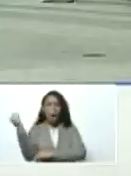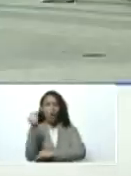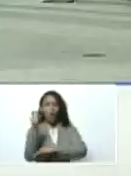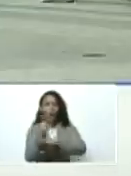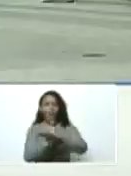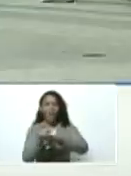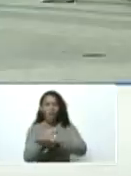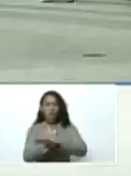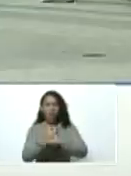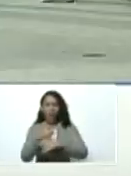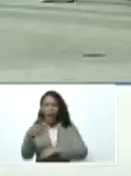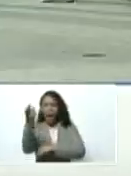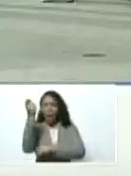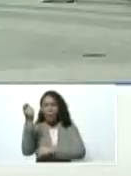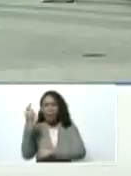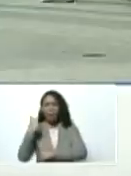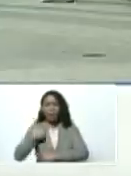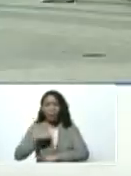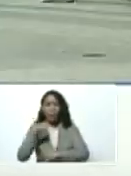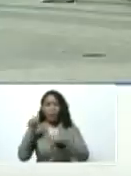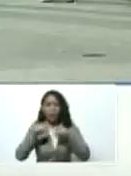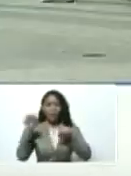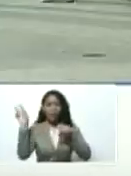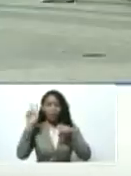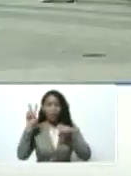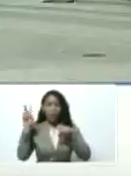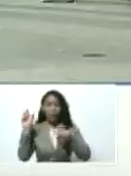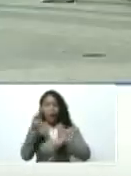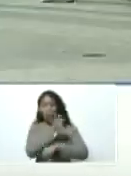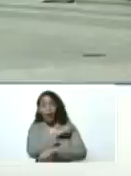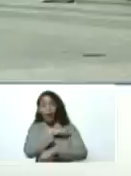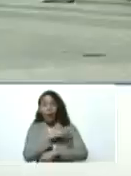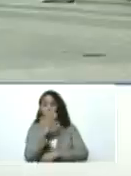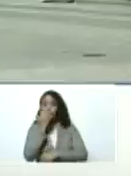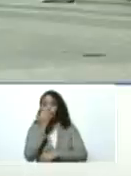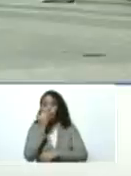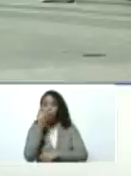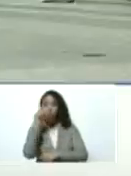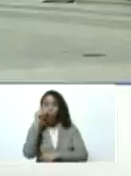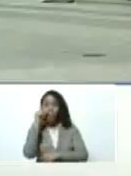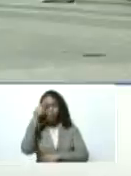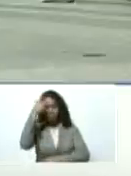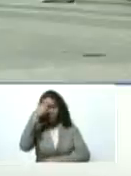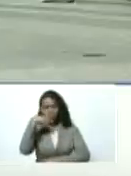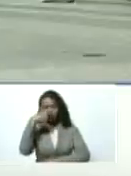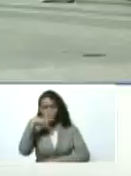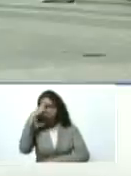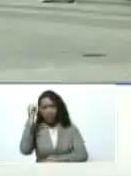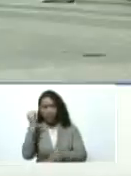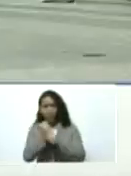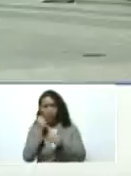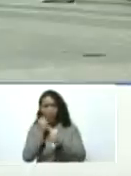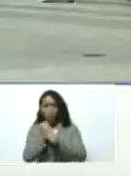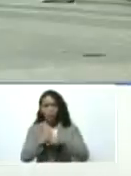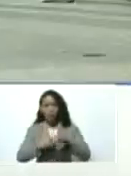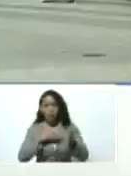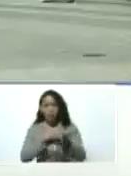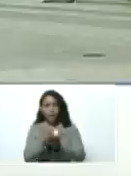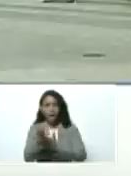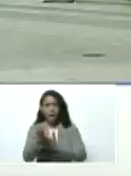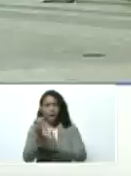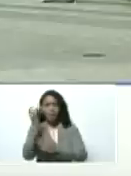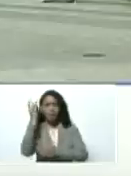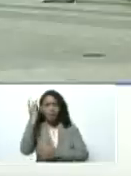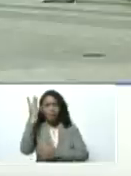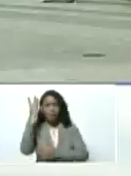gobernador que jamás hayamos tenido en Venezuela, el general García Carneiro, un hombre serio, trabajador, leal,